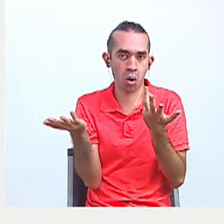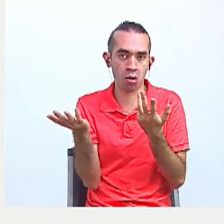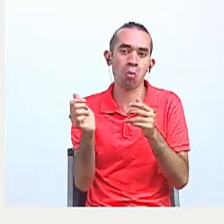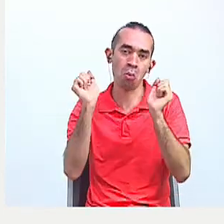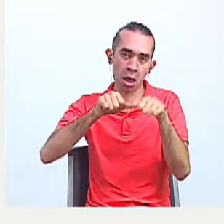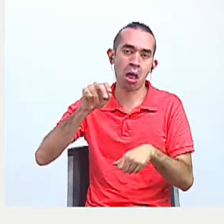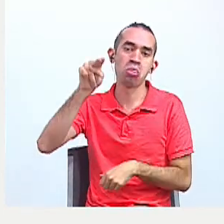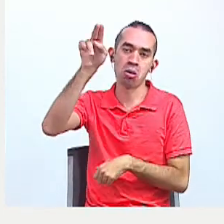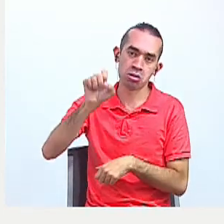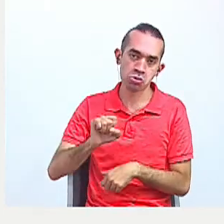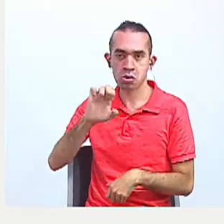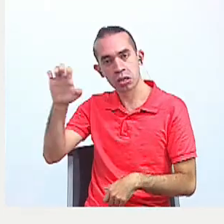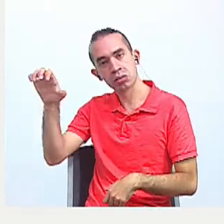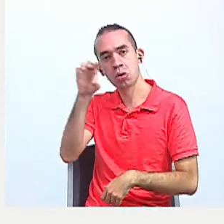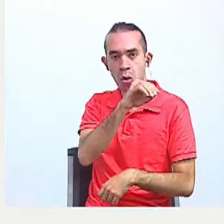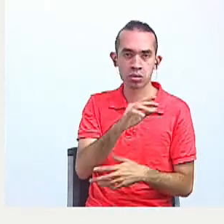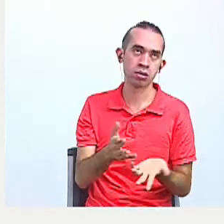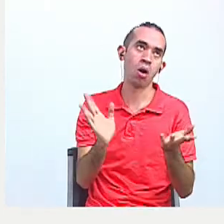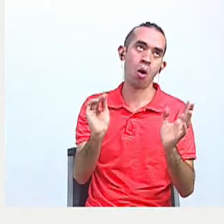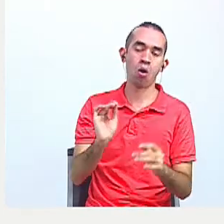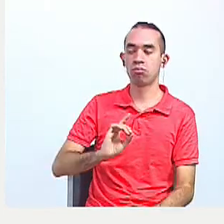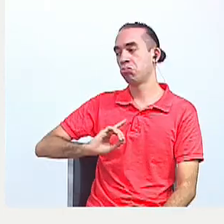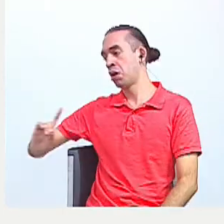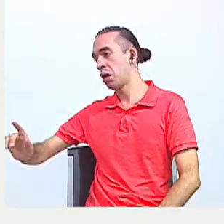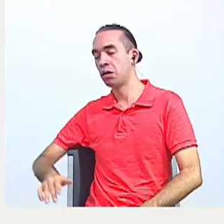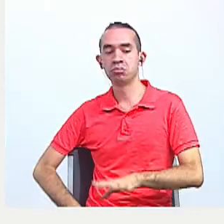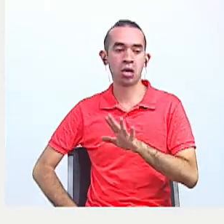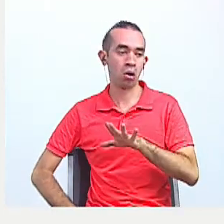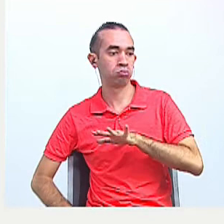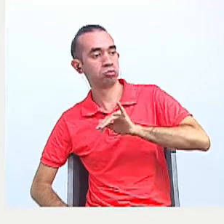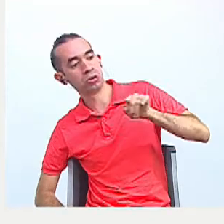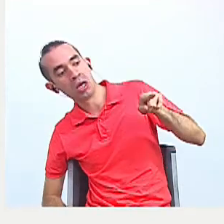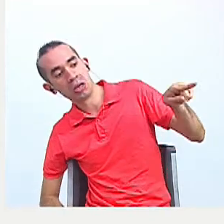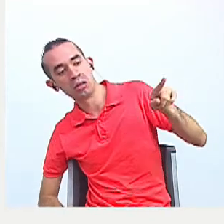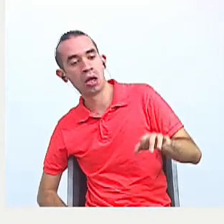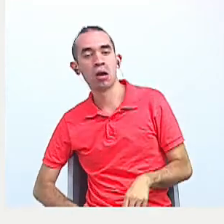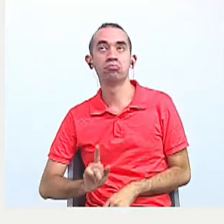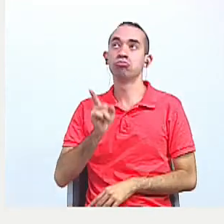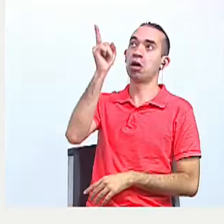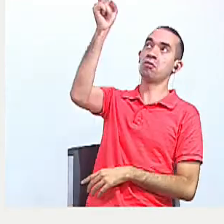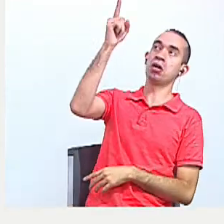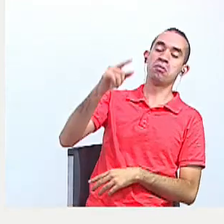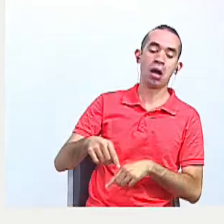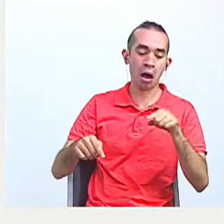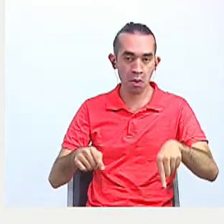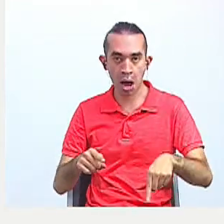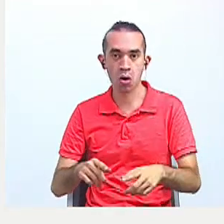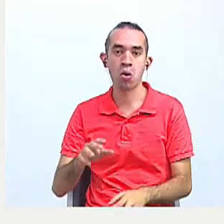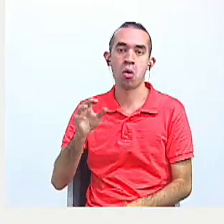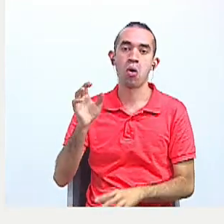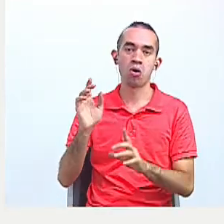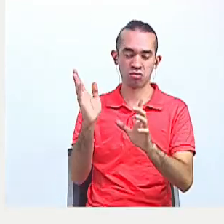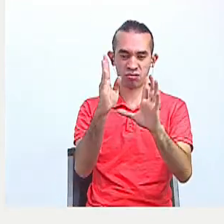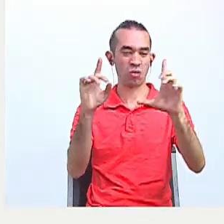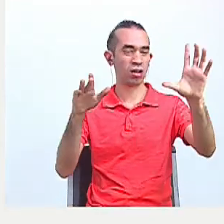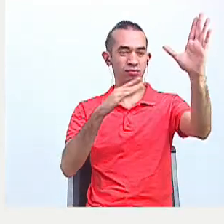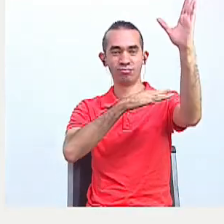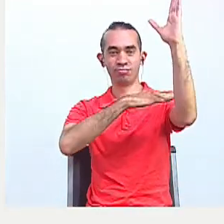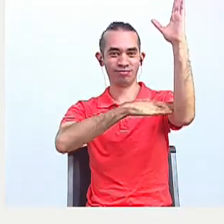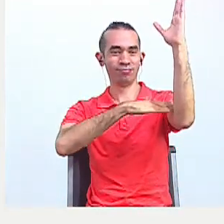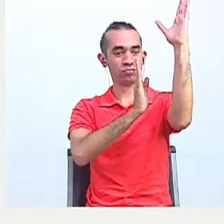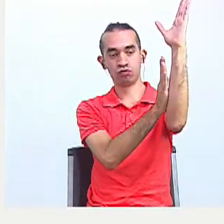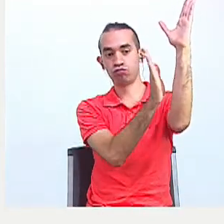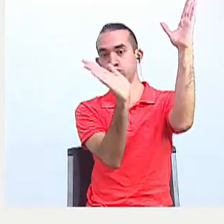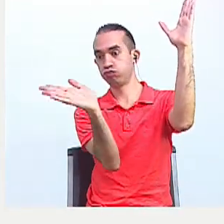puntos cardinales, podemos utilizar derecha, izquierda, arriba, abajo, grados. Entonces, son muchas formas de